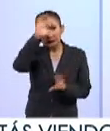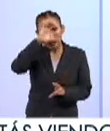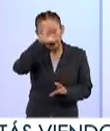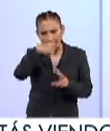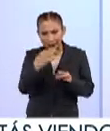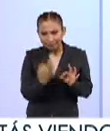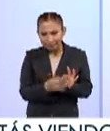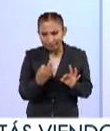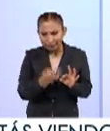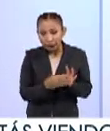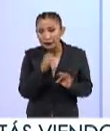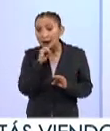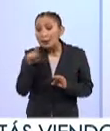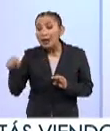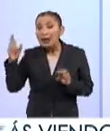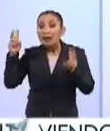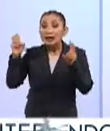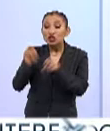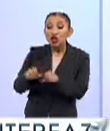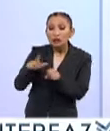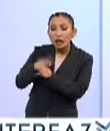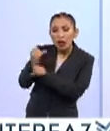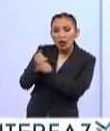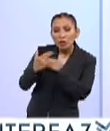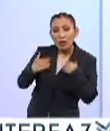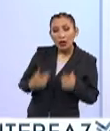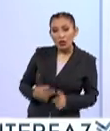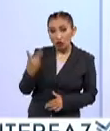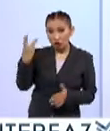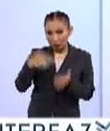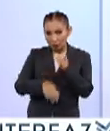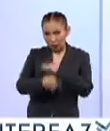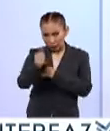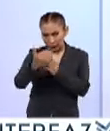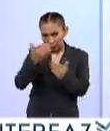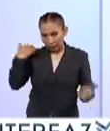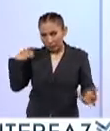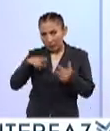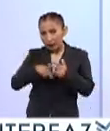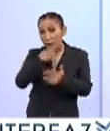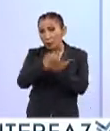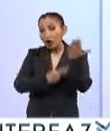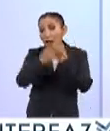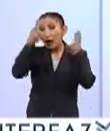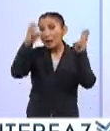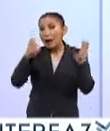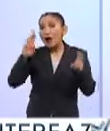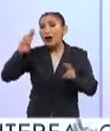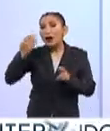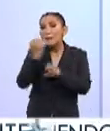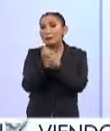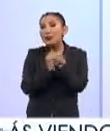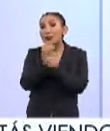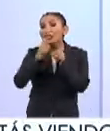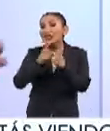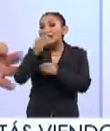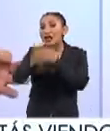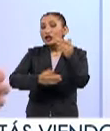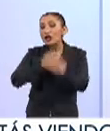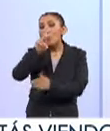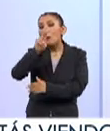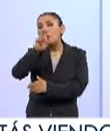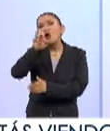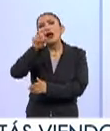ciencias exactas, sino en materia social y humanidades. En 2011 abrió el Programa Universitario de Estudios del Desarrollo, el